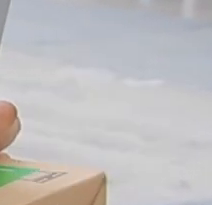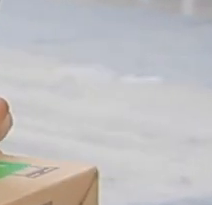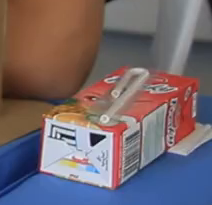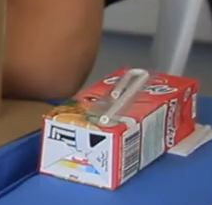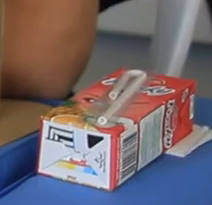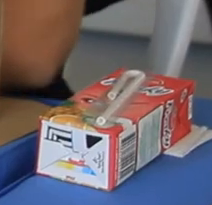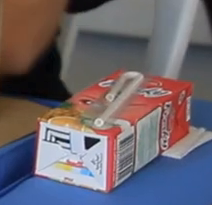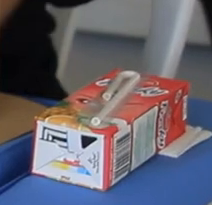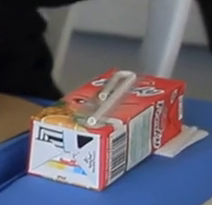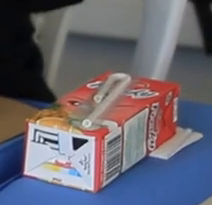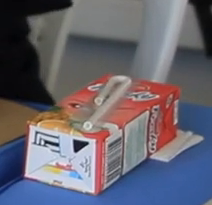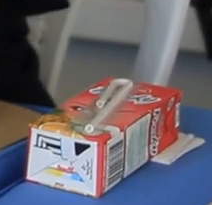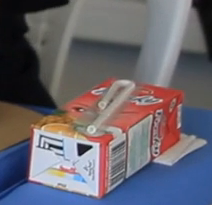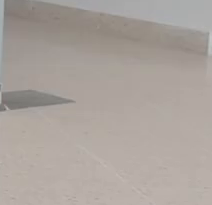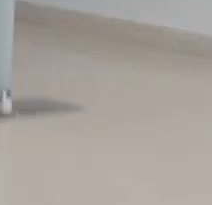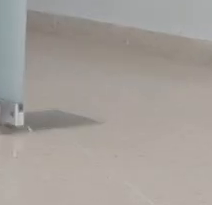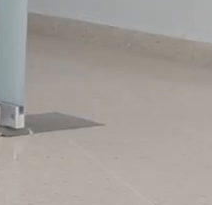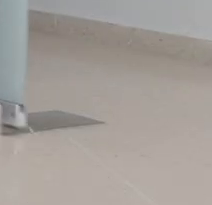académico.